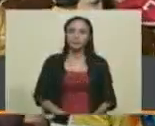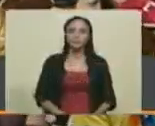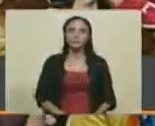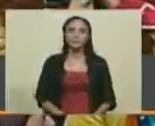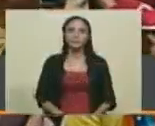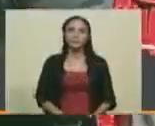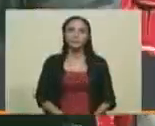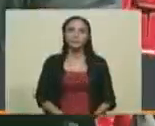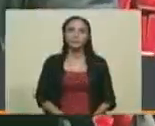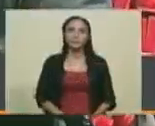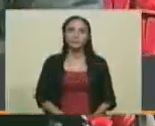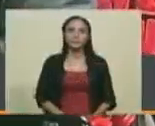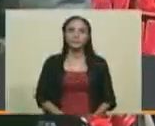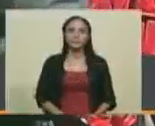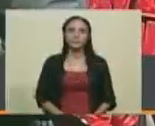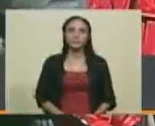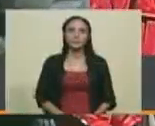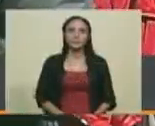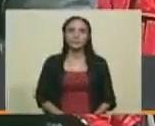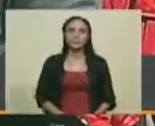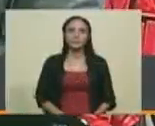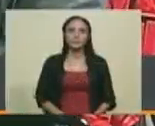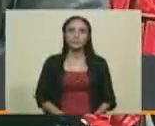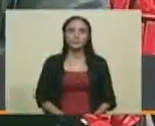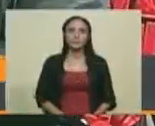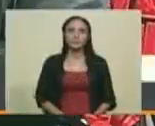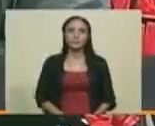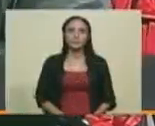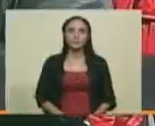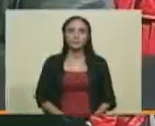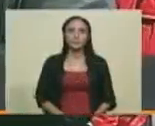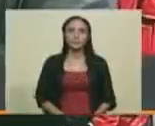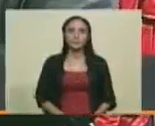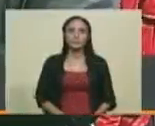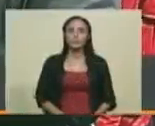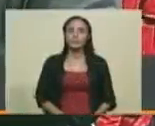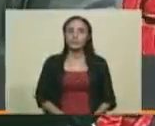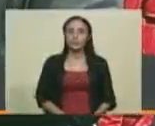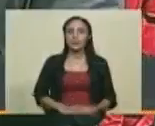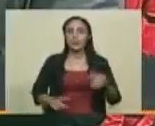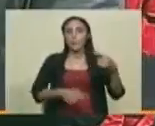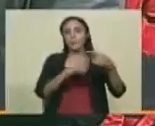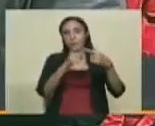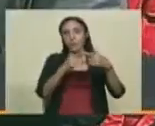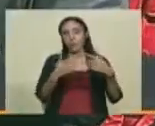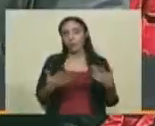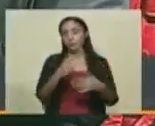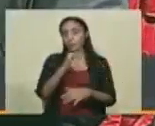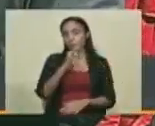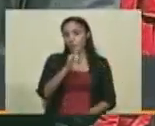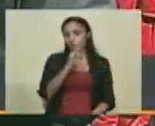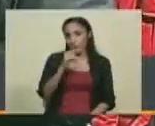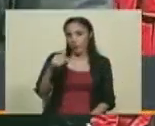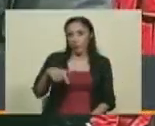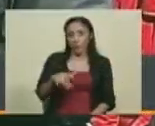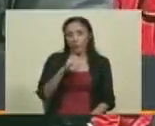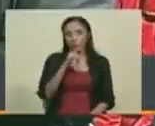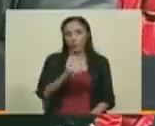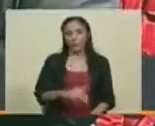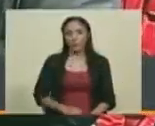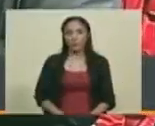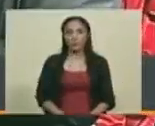Bueno, presidente, en primer lugar, lo que quisiéramos decir aquí es